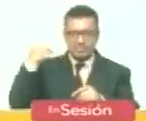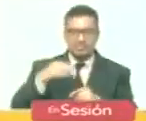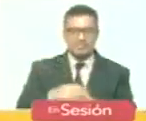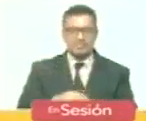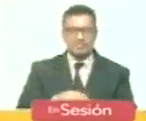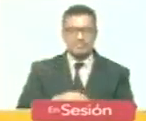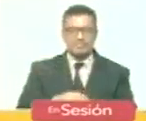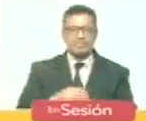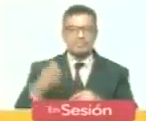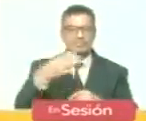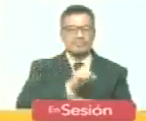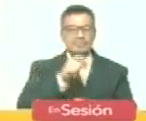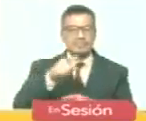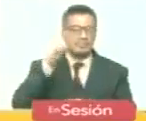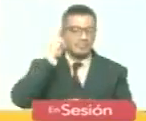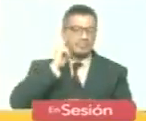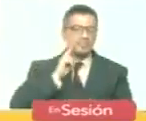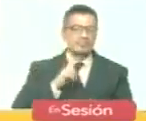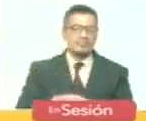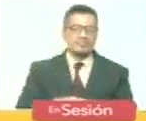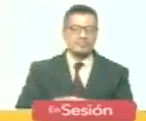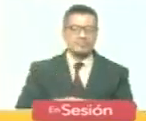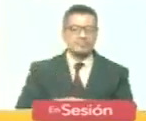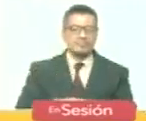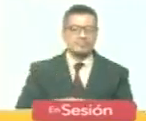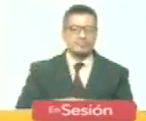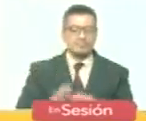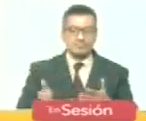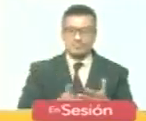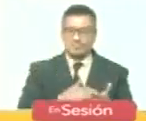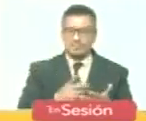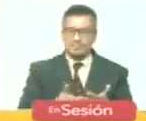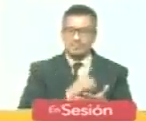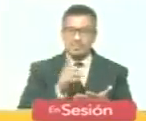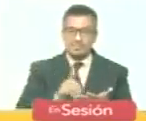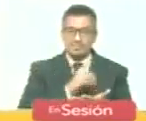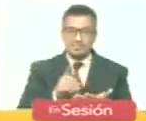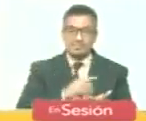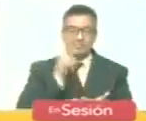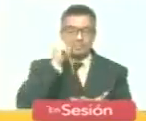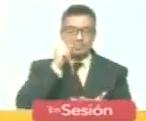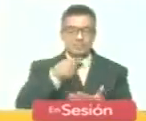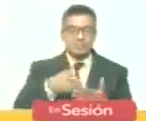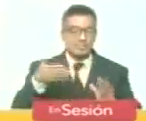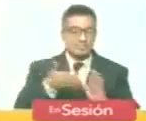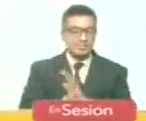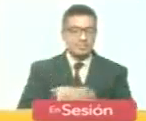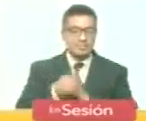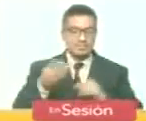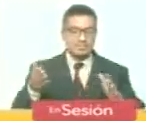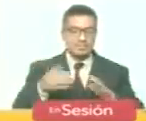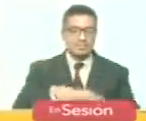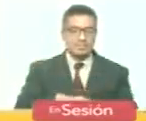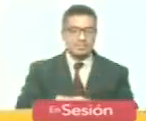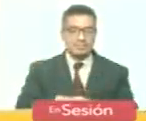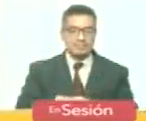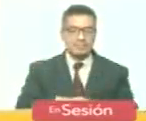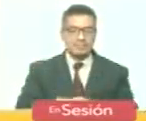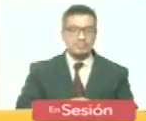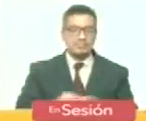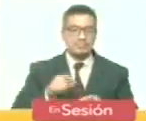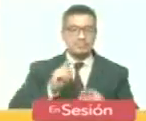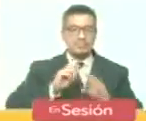se encontró con Bolívar, el visionario, el hombre más significativo de